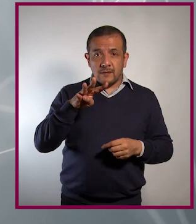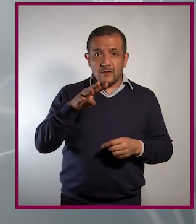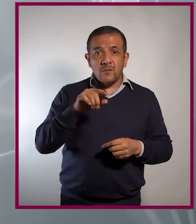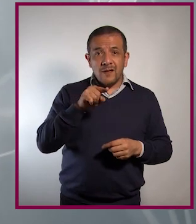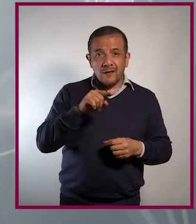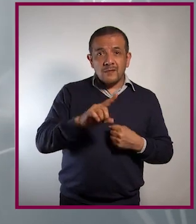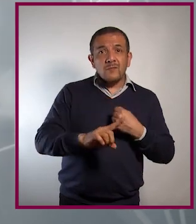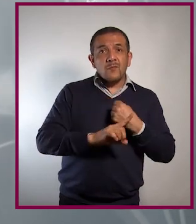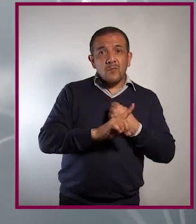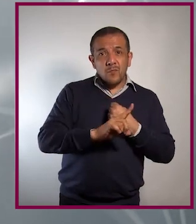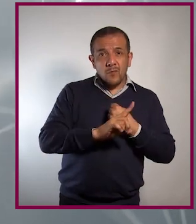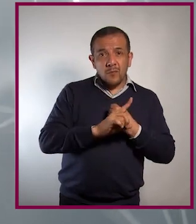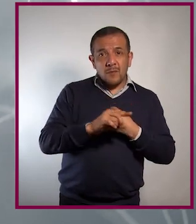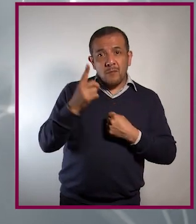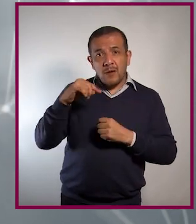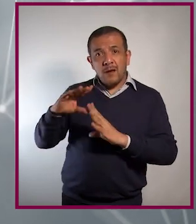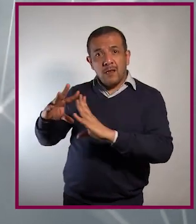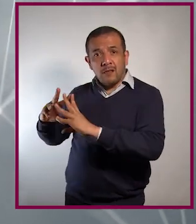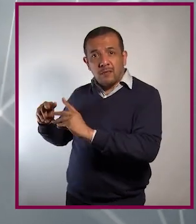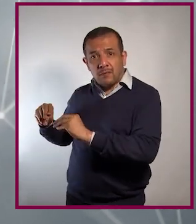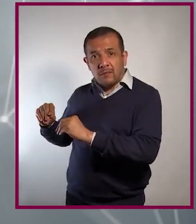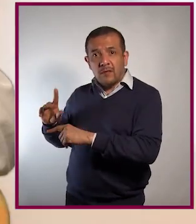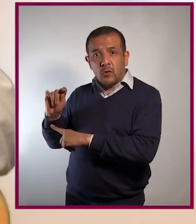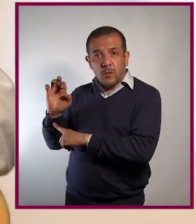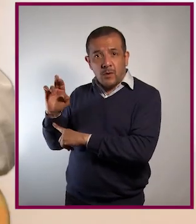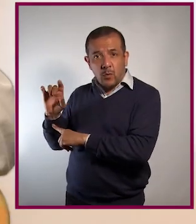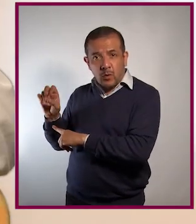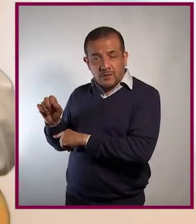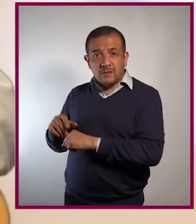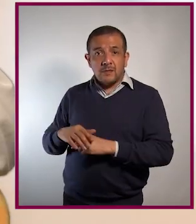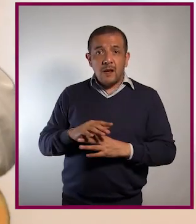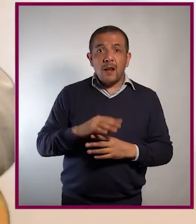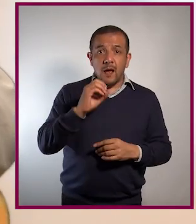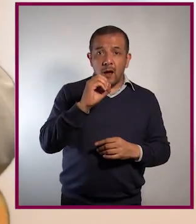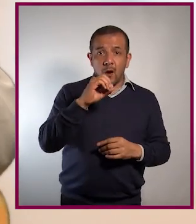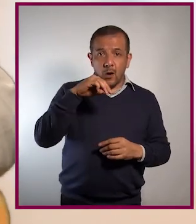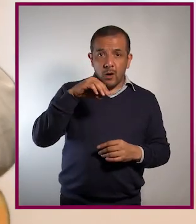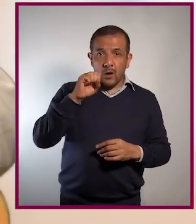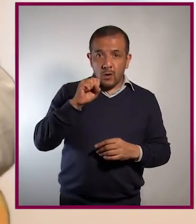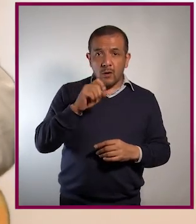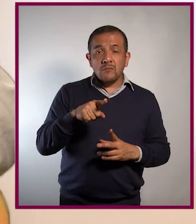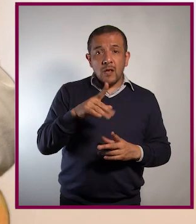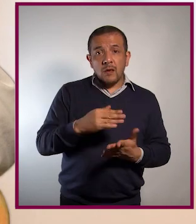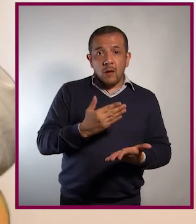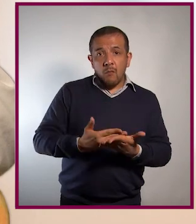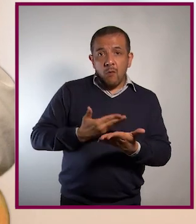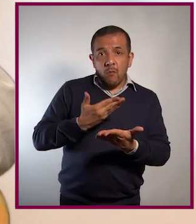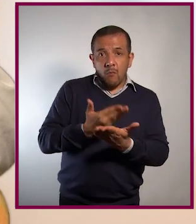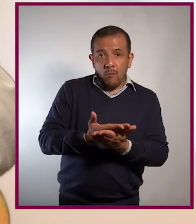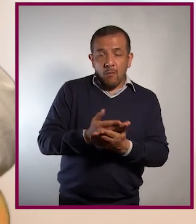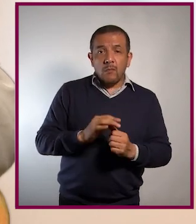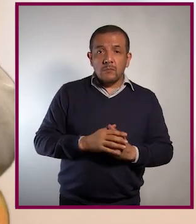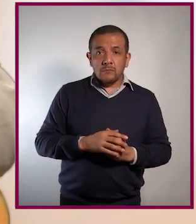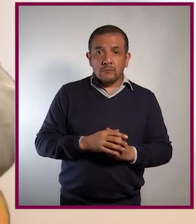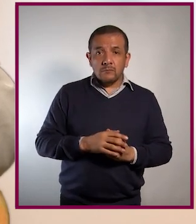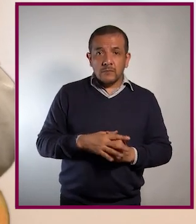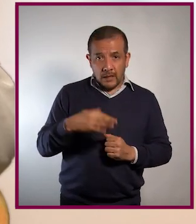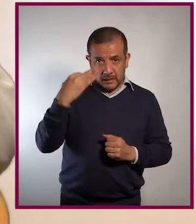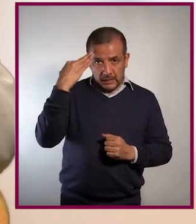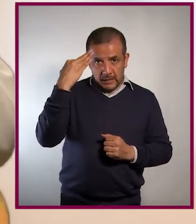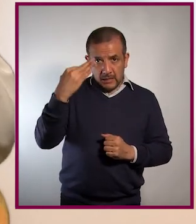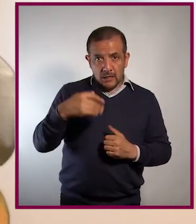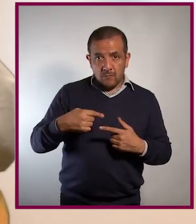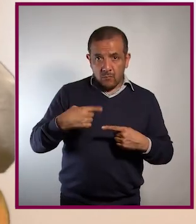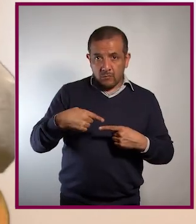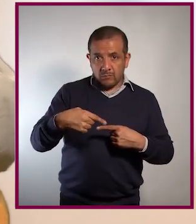afectado el proceso hacia la erradicación de esa enfermedad. La Organización Mundial de la Salud ha propuesto el lema de